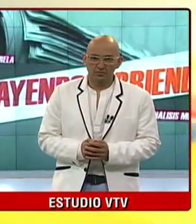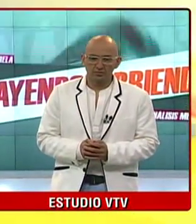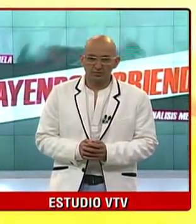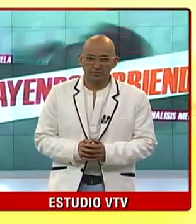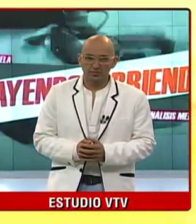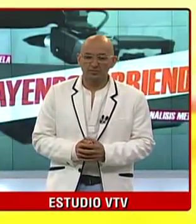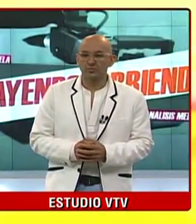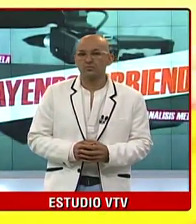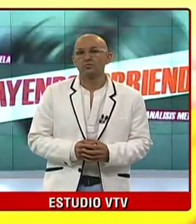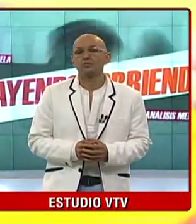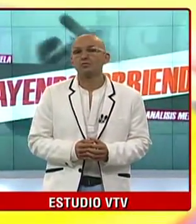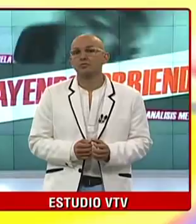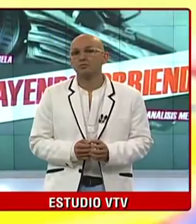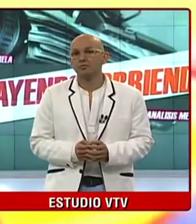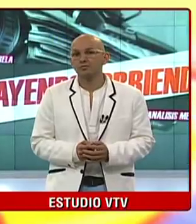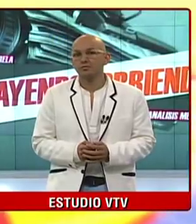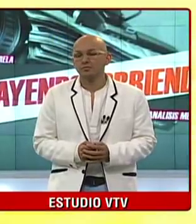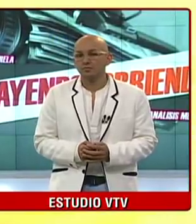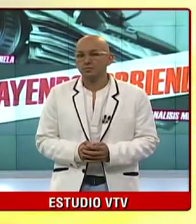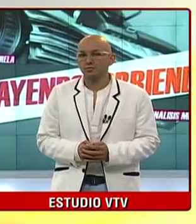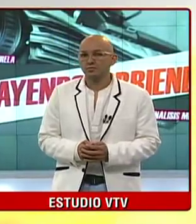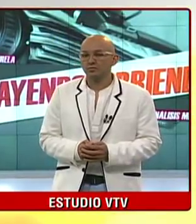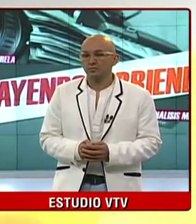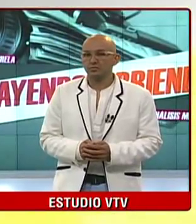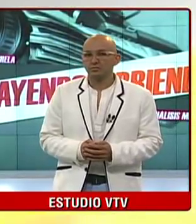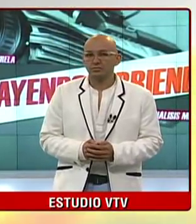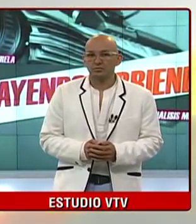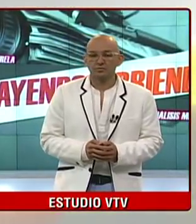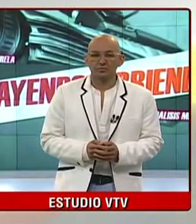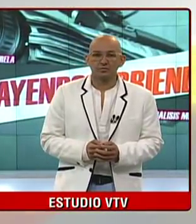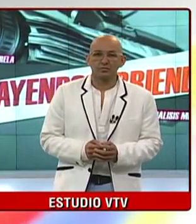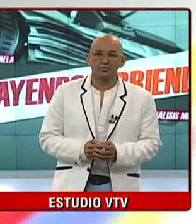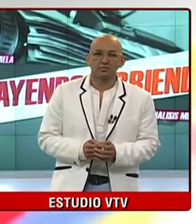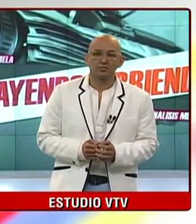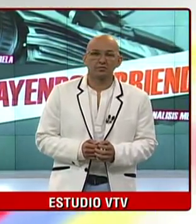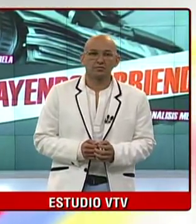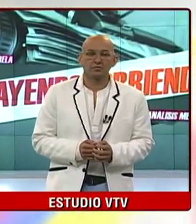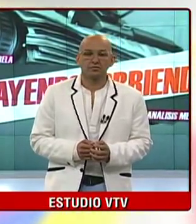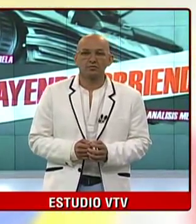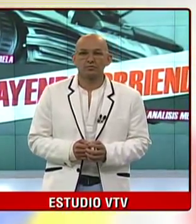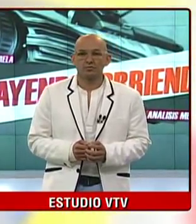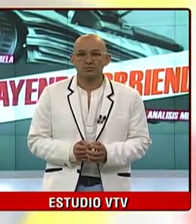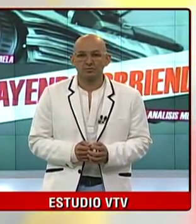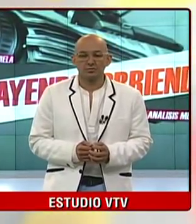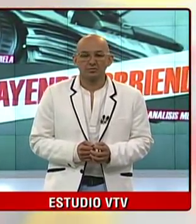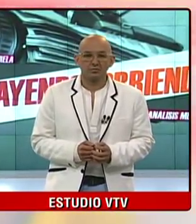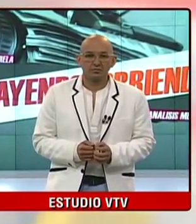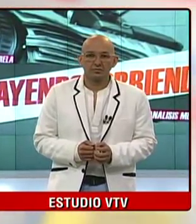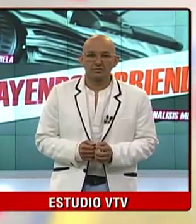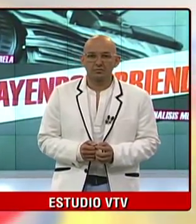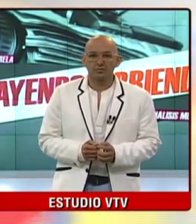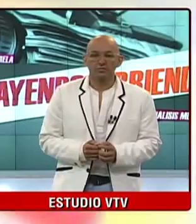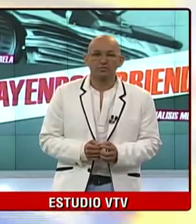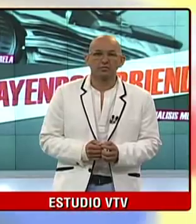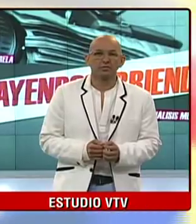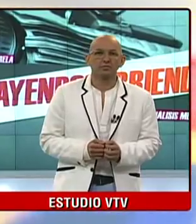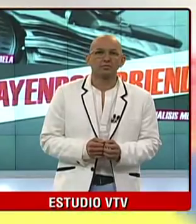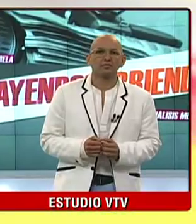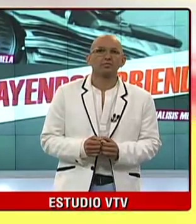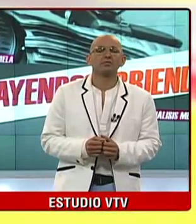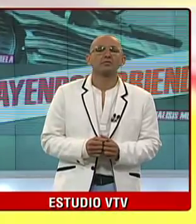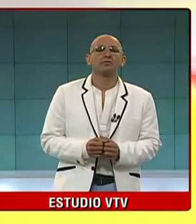120 voceros electos democráticamente por las bases de los movimientos con alguna